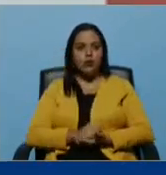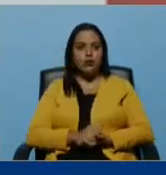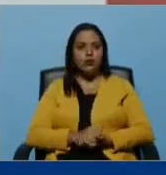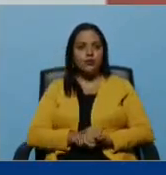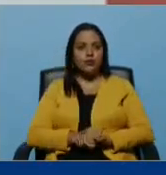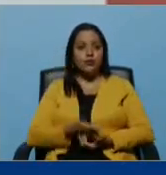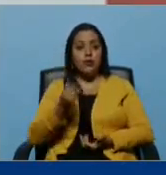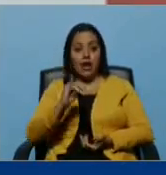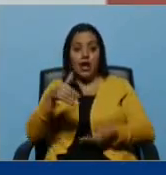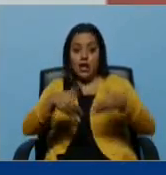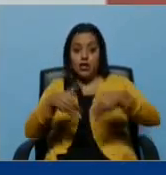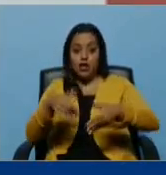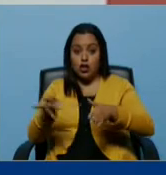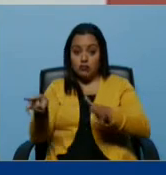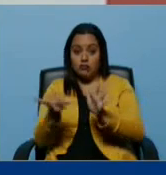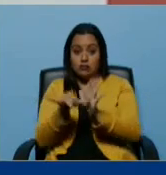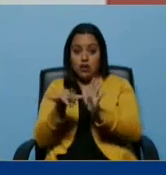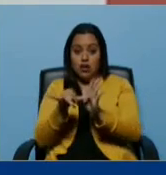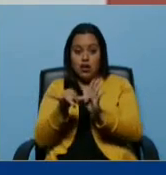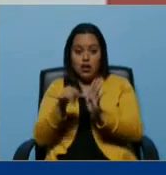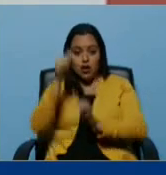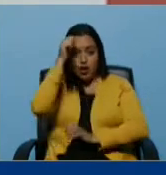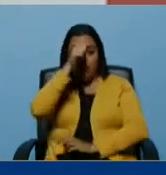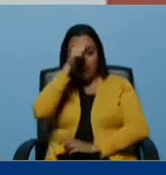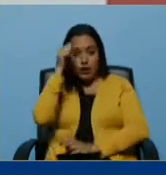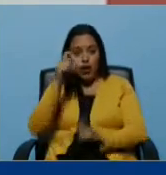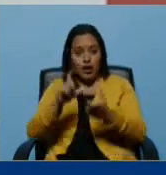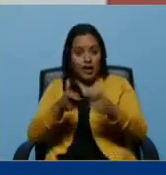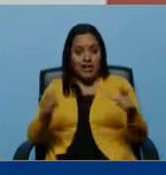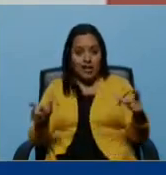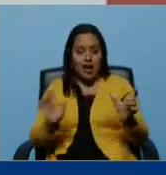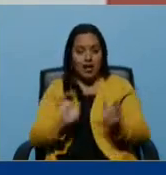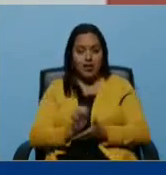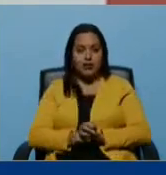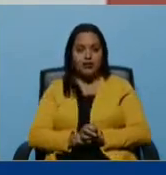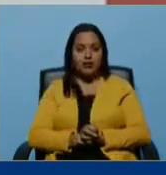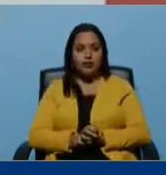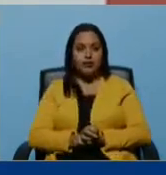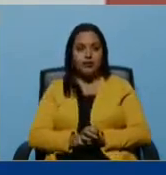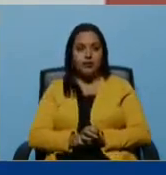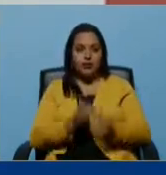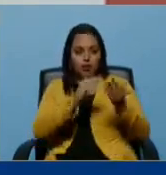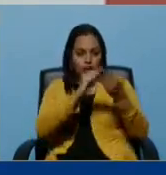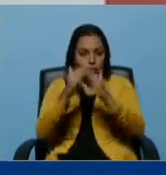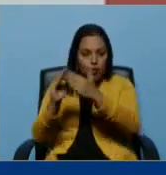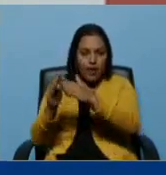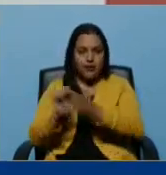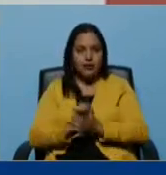Hay elecciones este domingo, son generales y comunales.